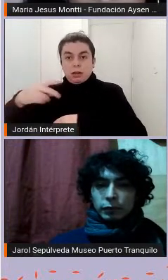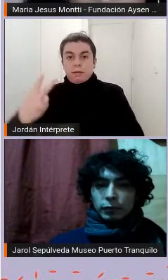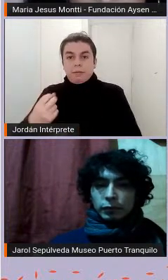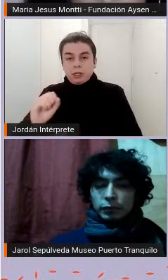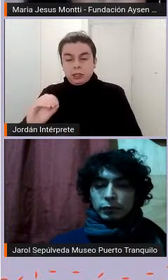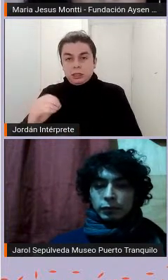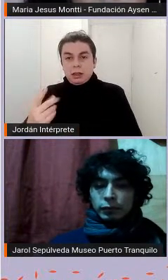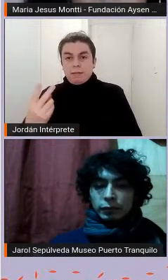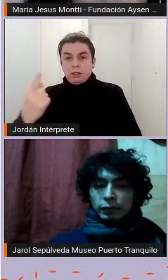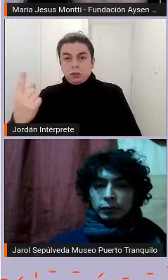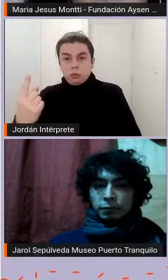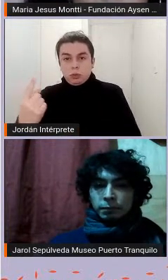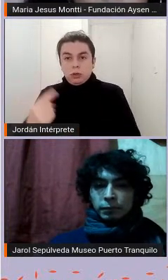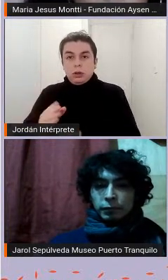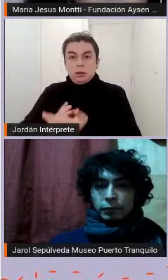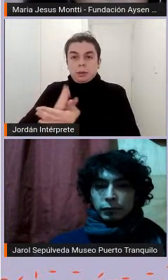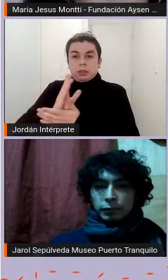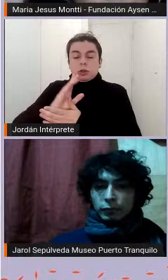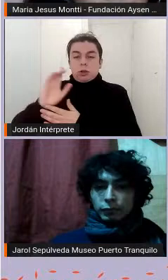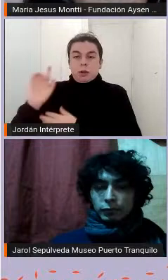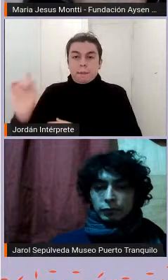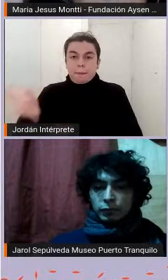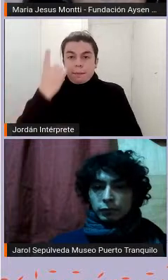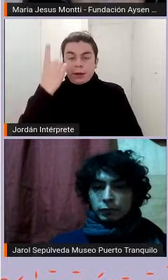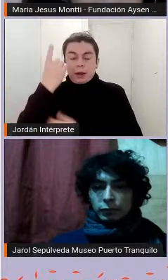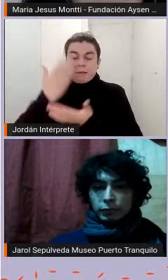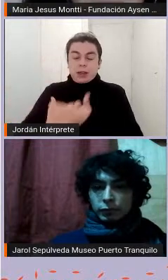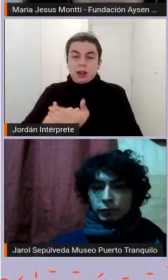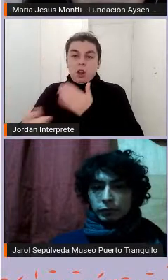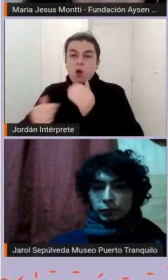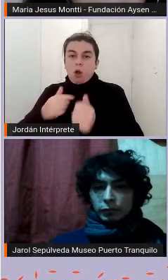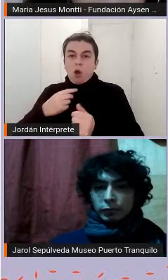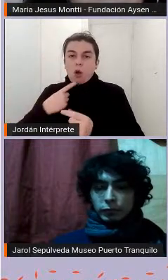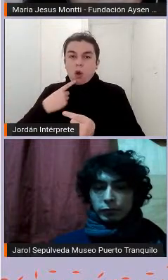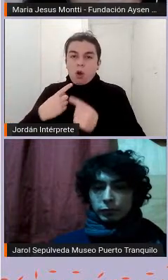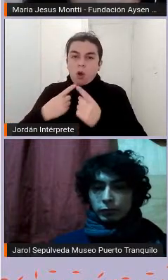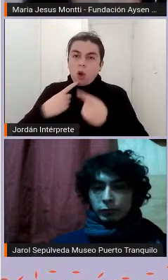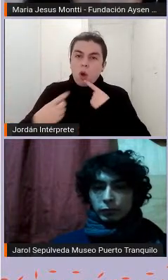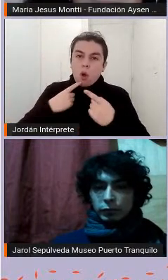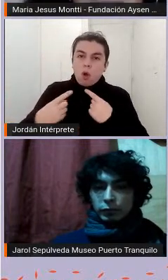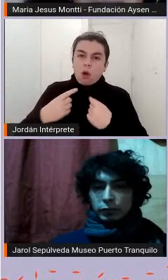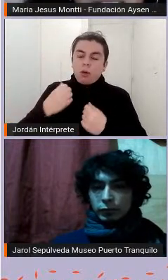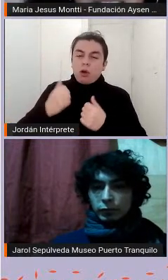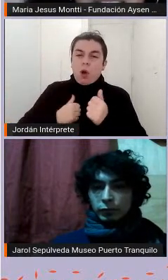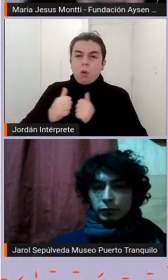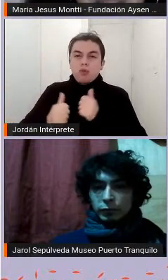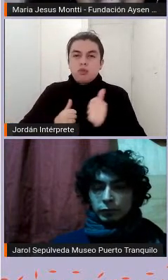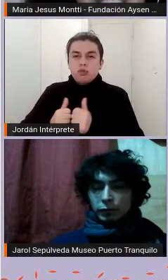se abre por primera vez un concurso nuevo del Ministerio de Ciencia,